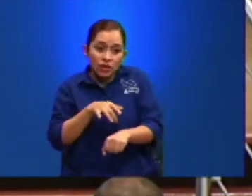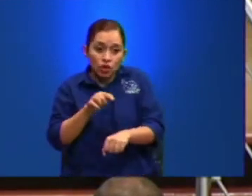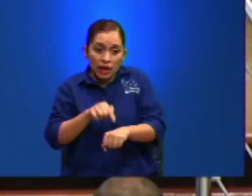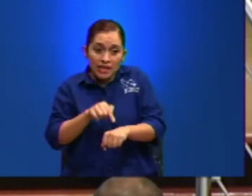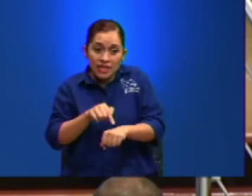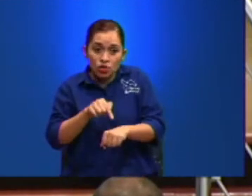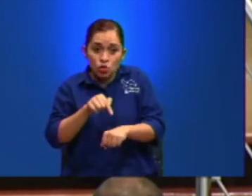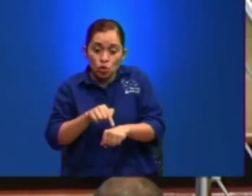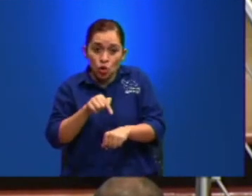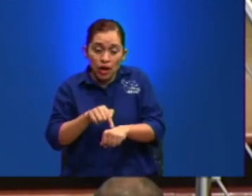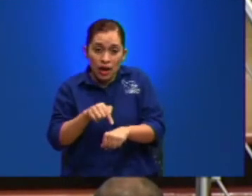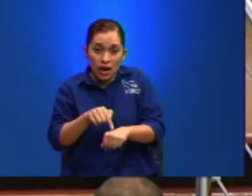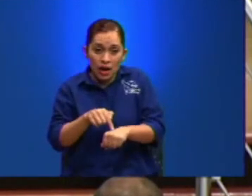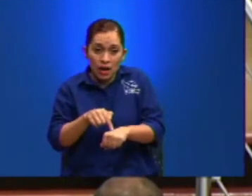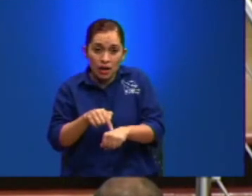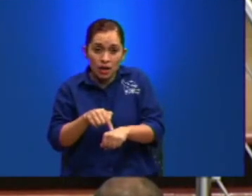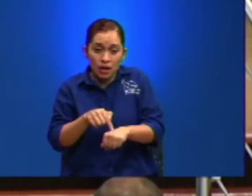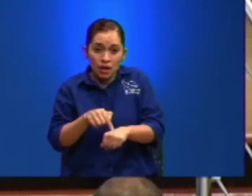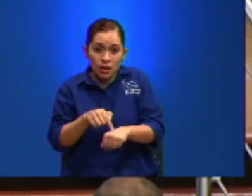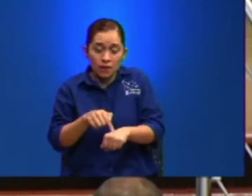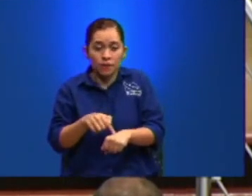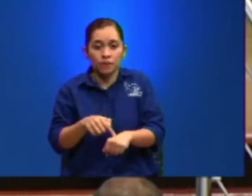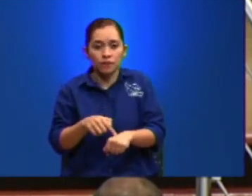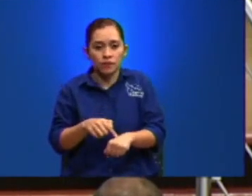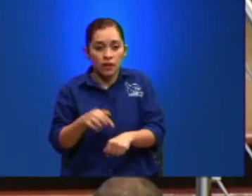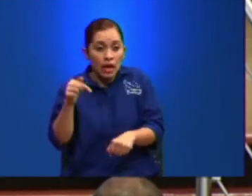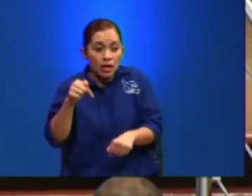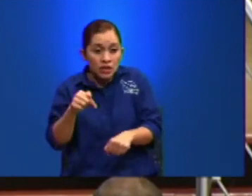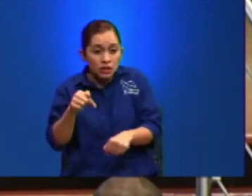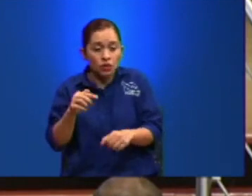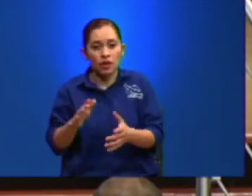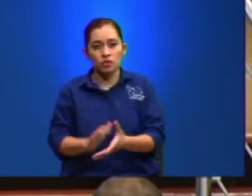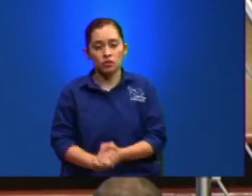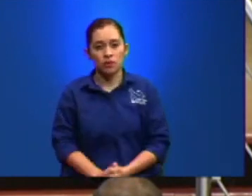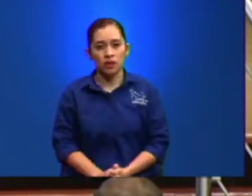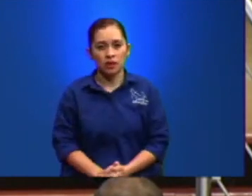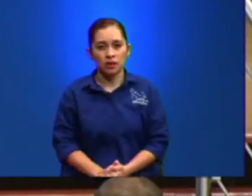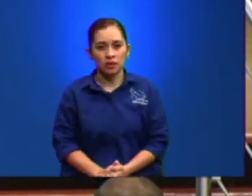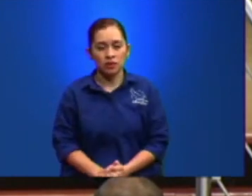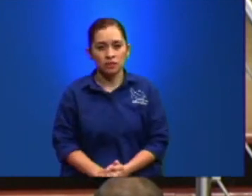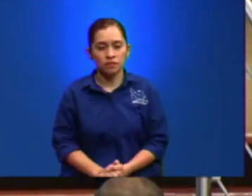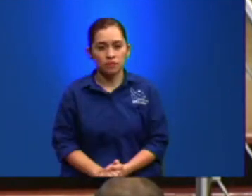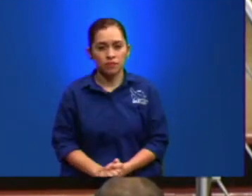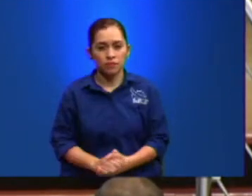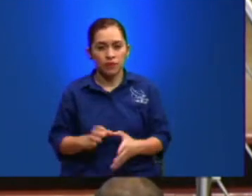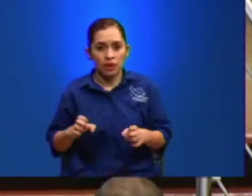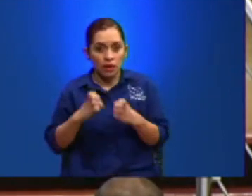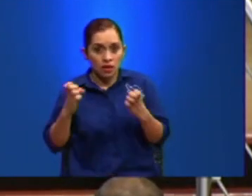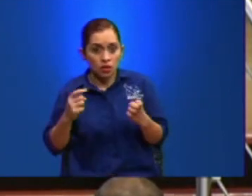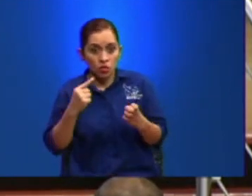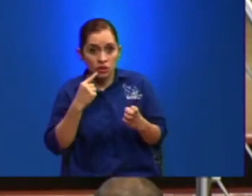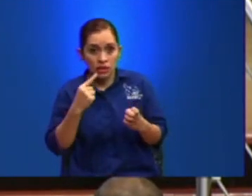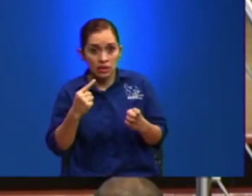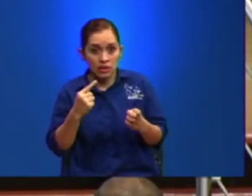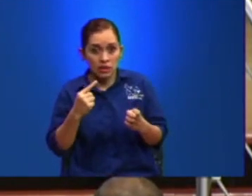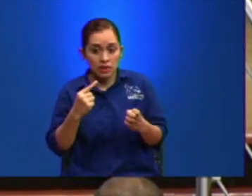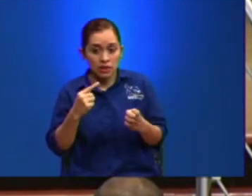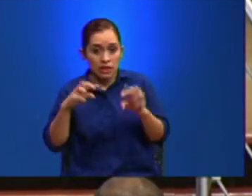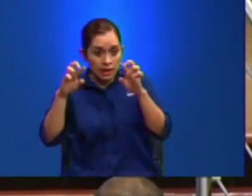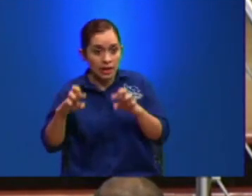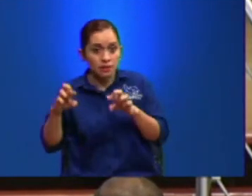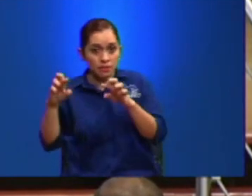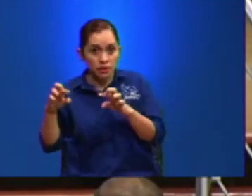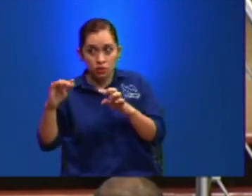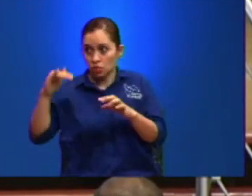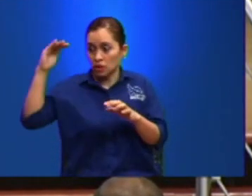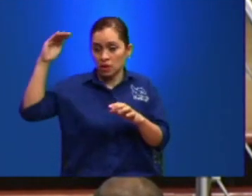de choco tras estar tocando ahí y él dice pero sí porque cuando me tocó la oreja no me dice nada